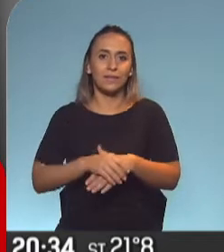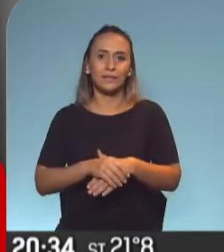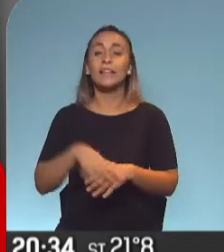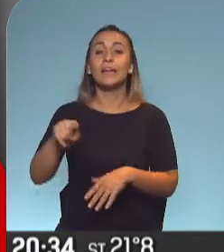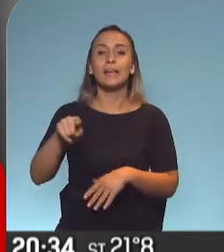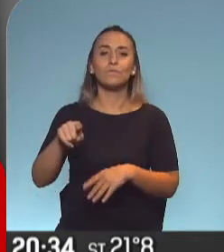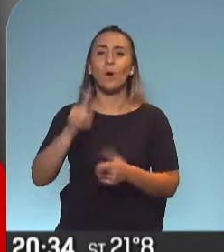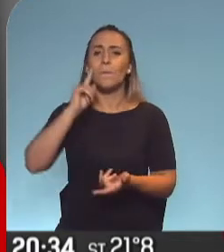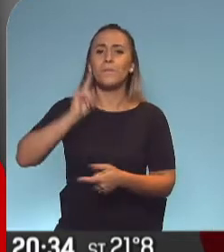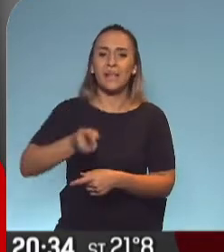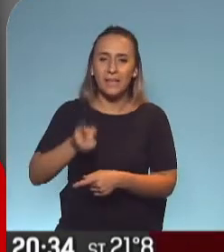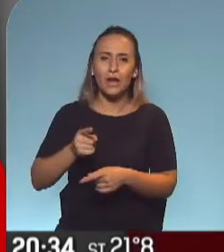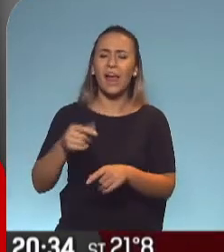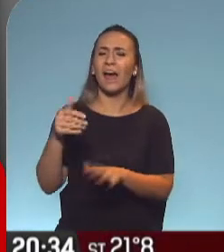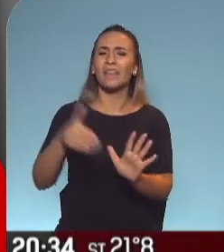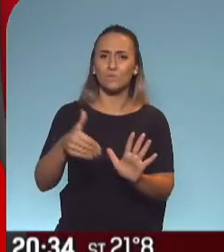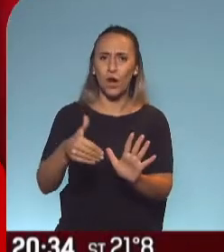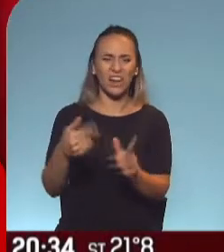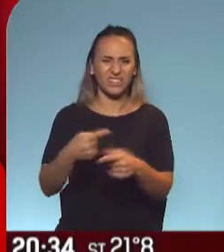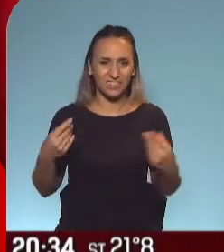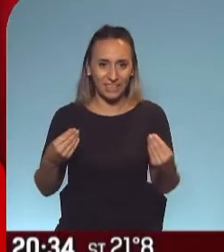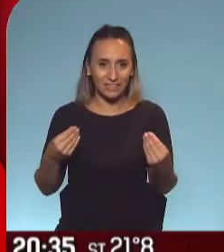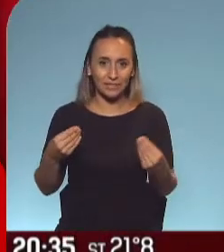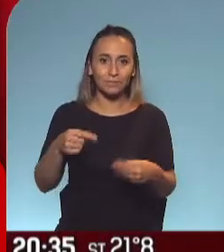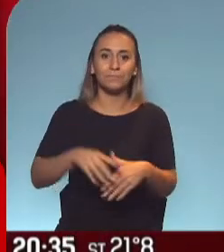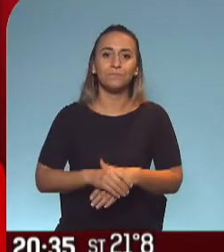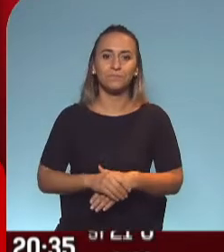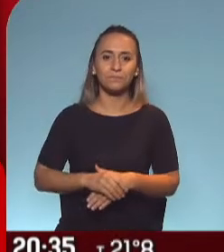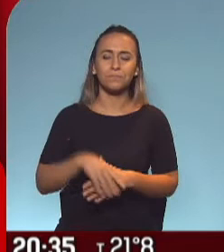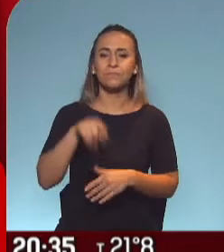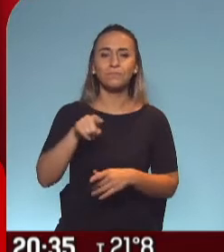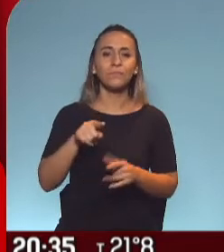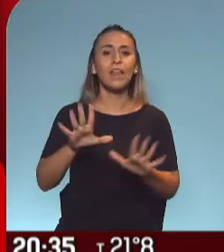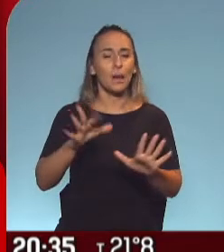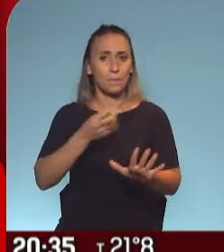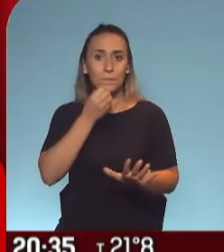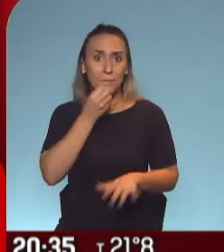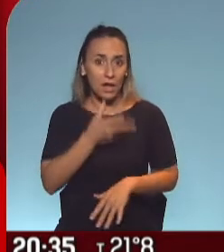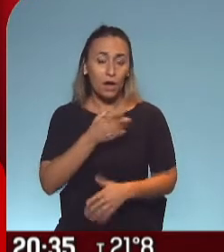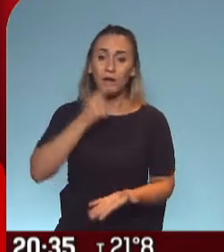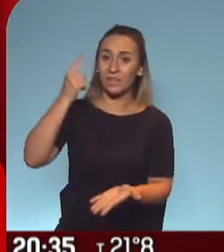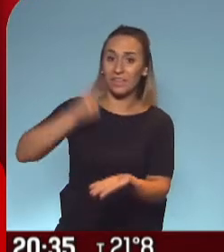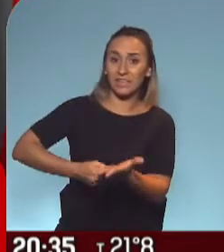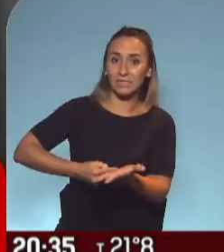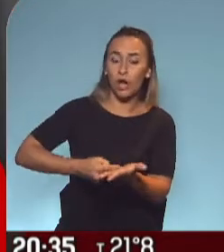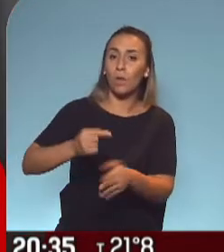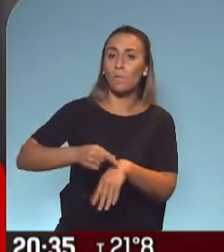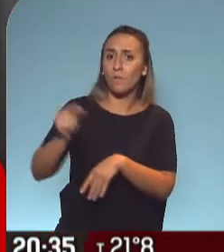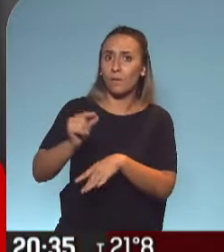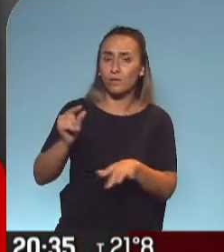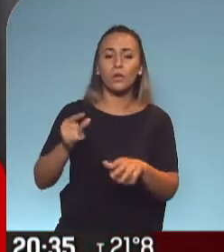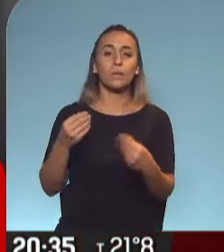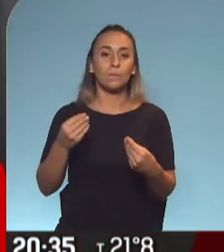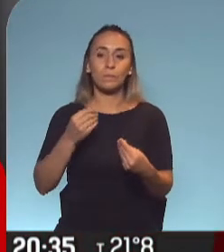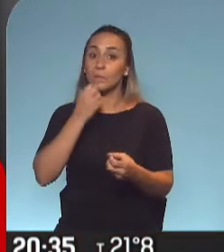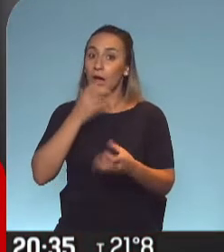significa peligro en la demora. Explícanos. Ayer había dicho la jueza que era preferible dictar la cautelar a no dictarla, justamente por esto,